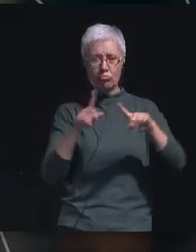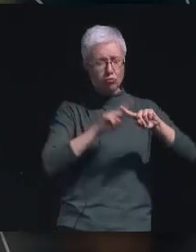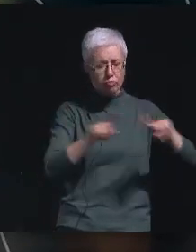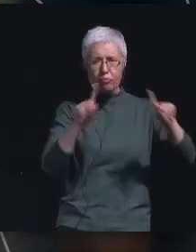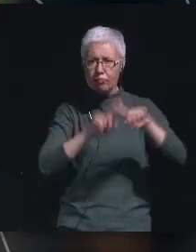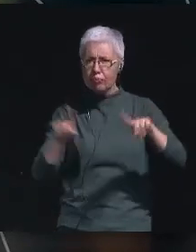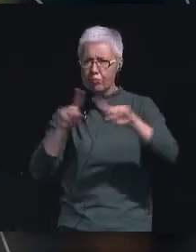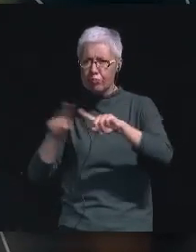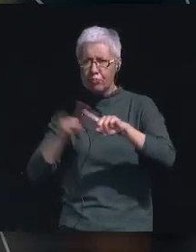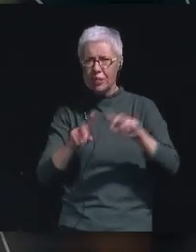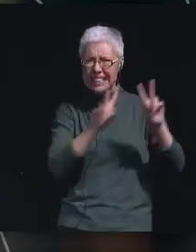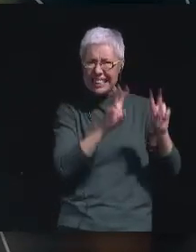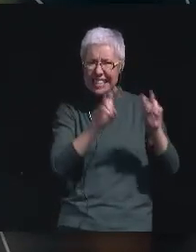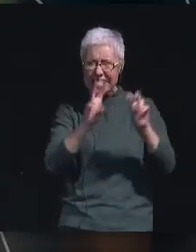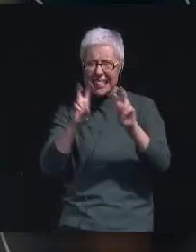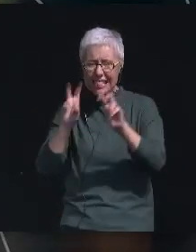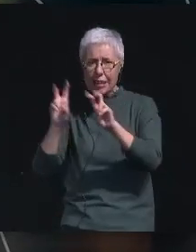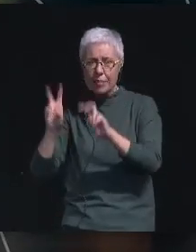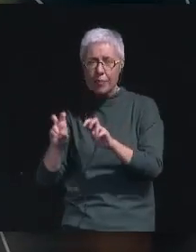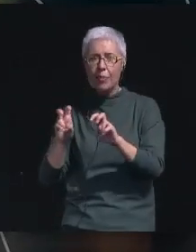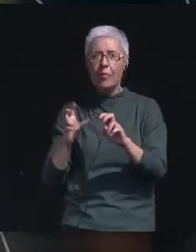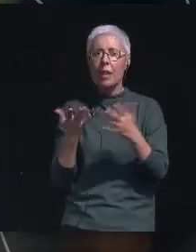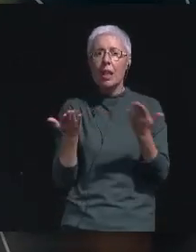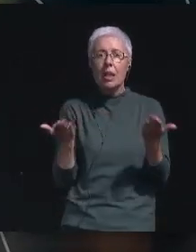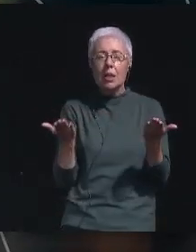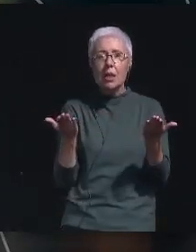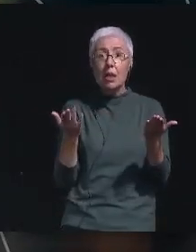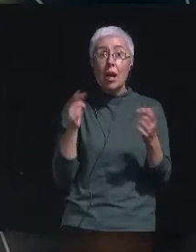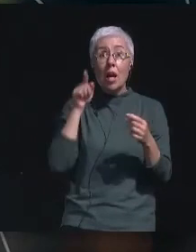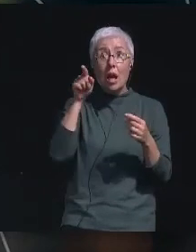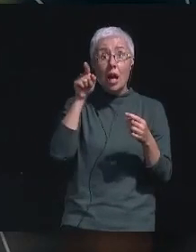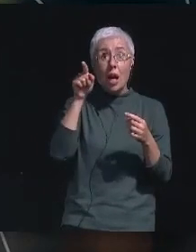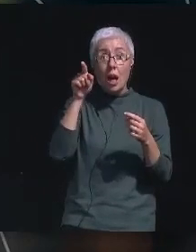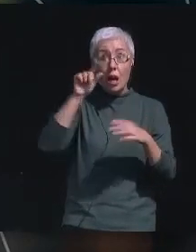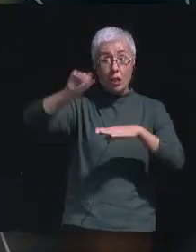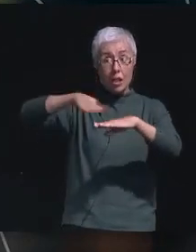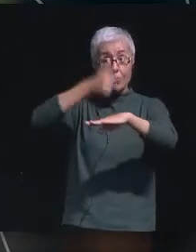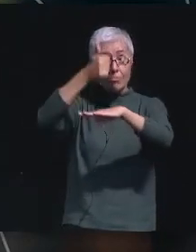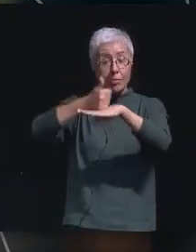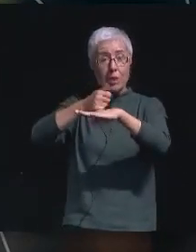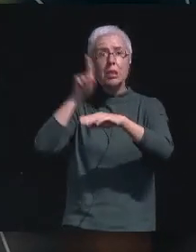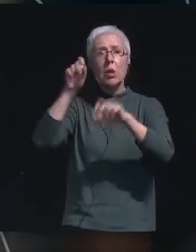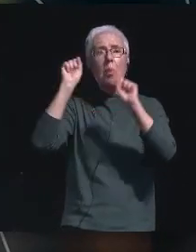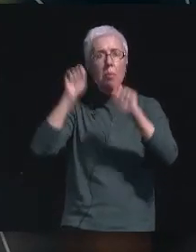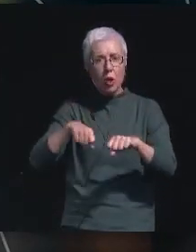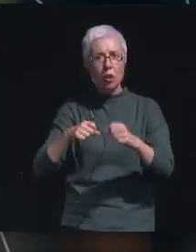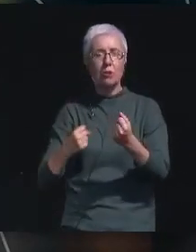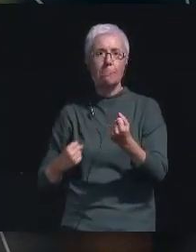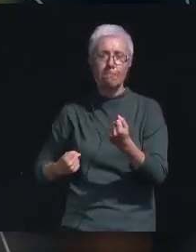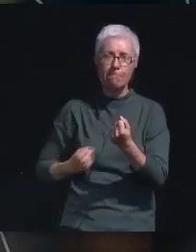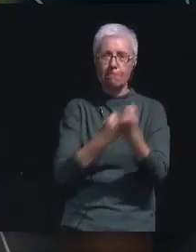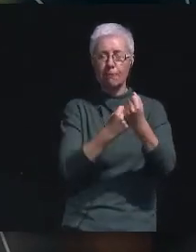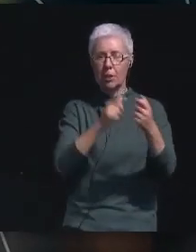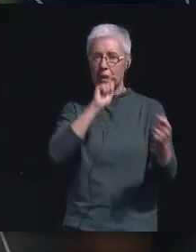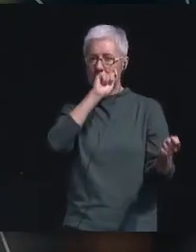Melé, Rubén Llop, Francesc Torralba, sobre cómo los dirigentes pueden hacer y ayudar a la